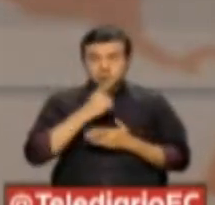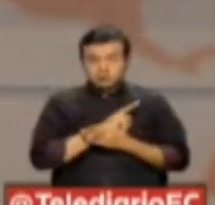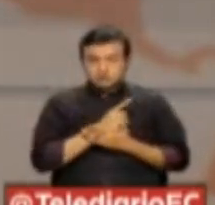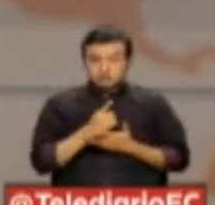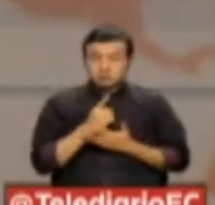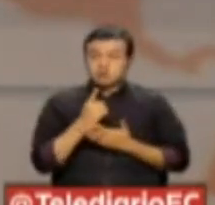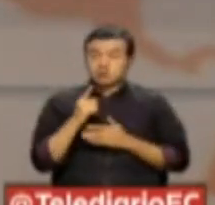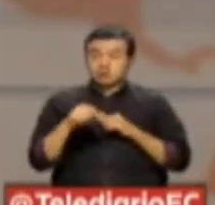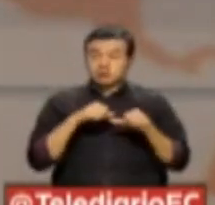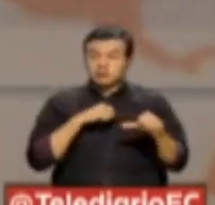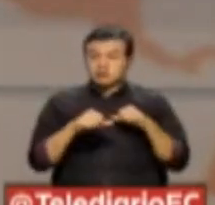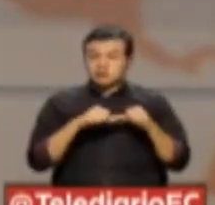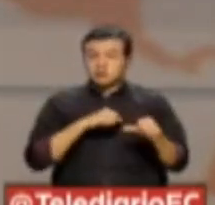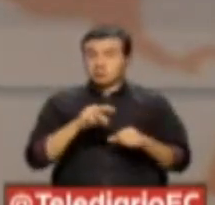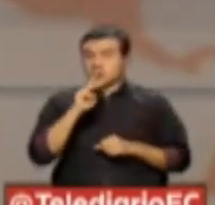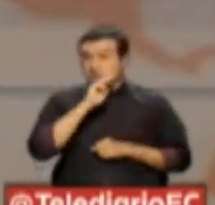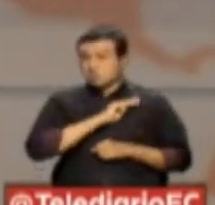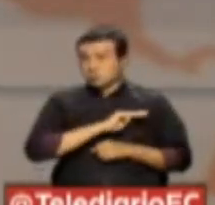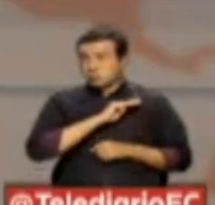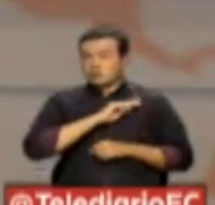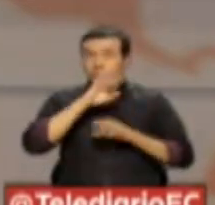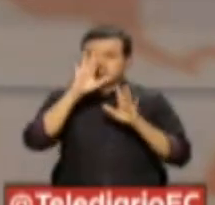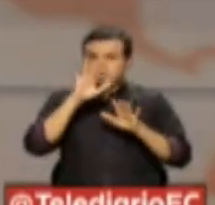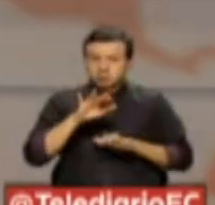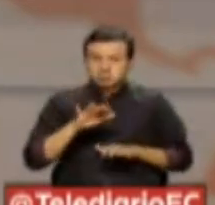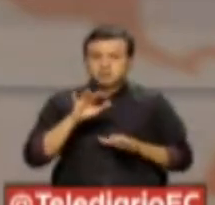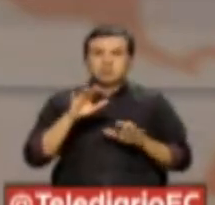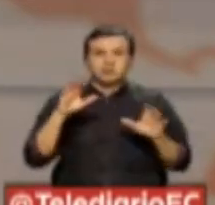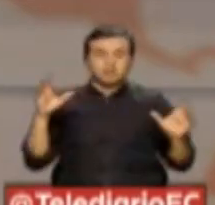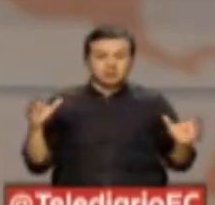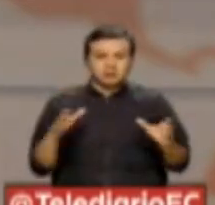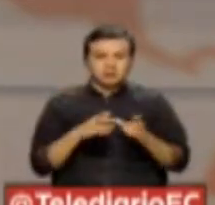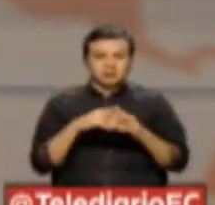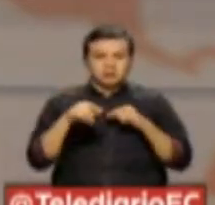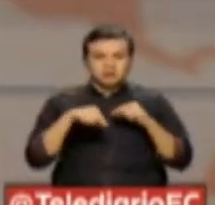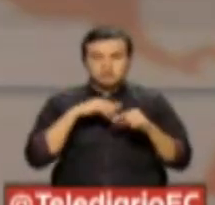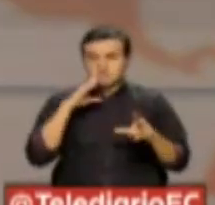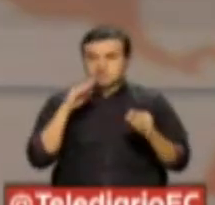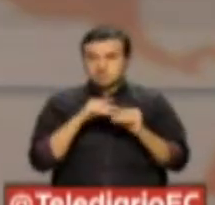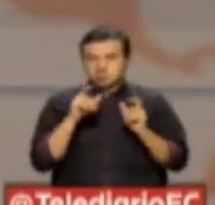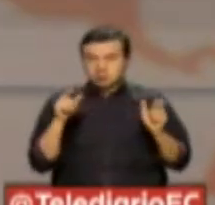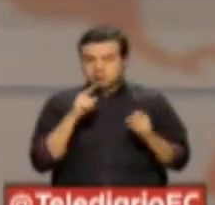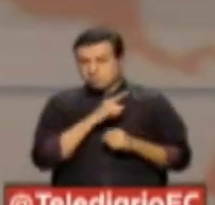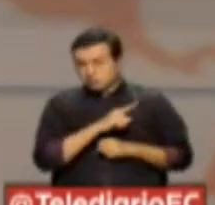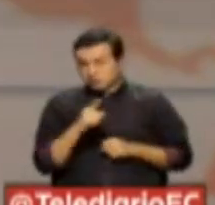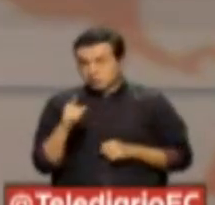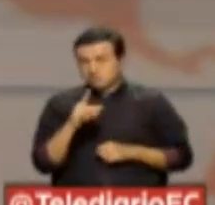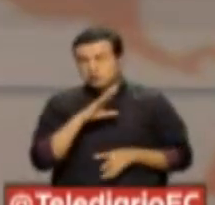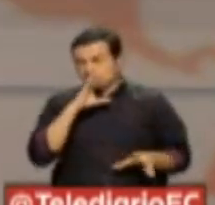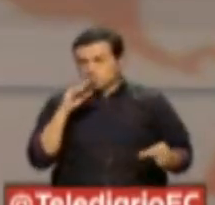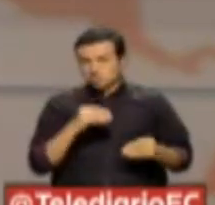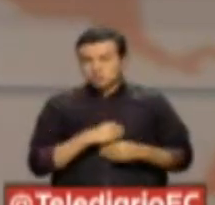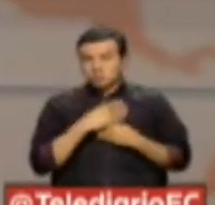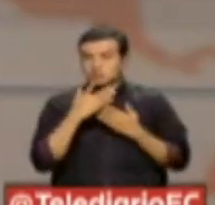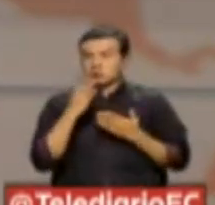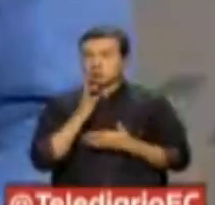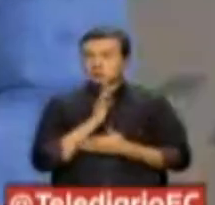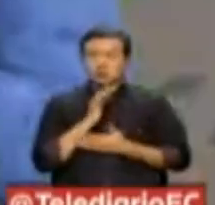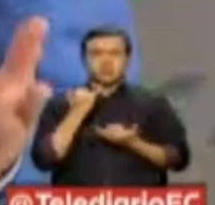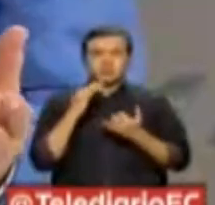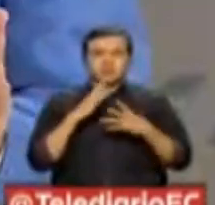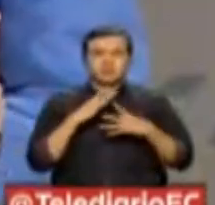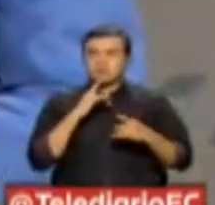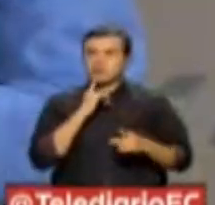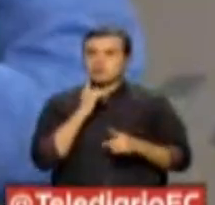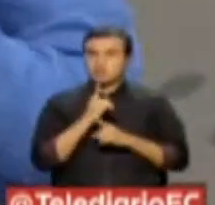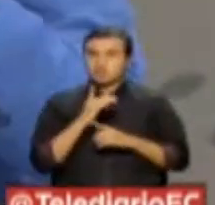para que la administración municipal la secretaria la agencia metropolitana de tránsito entreguen los insumos técnico cuando dice a está de vacaciones